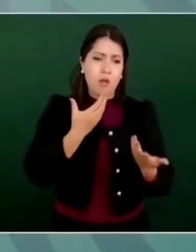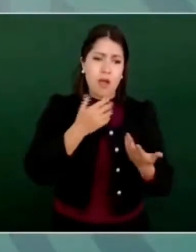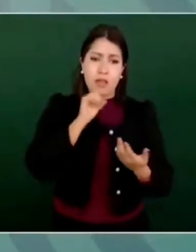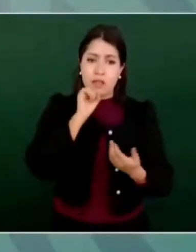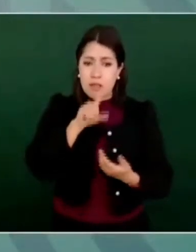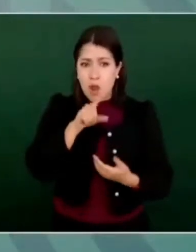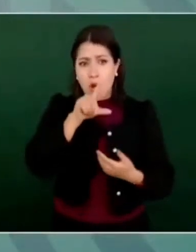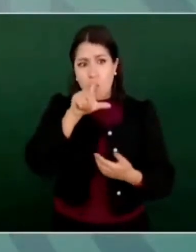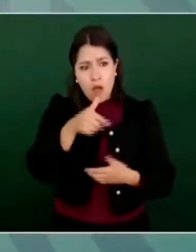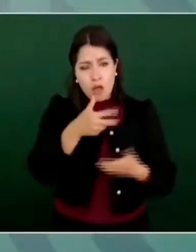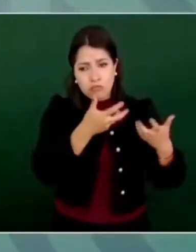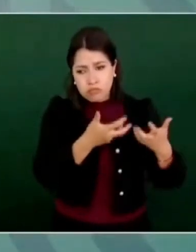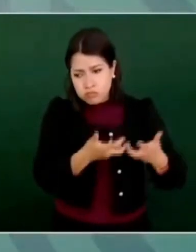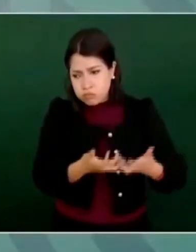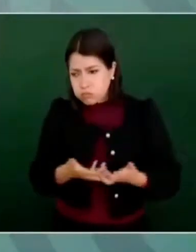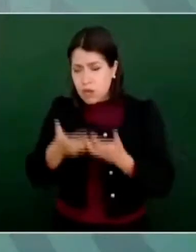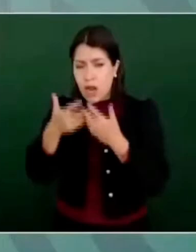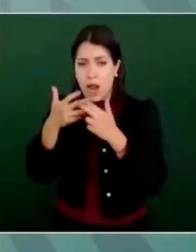literalmente orillado